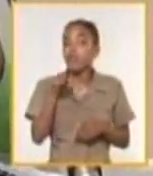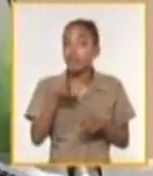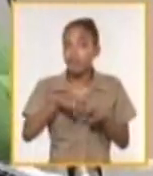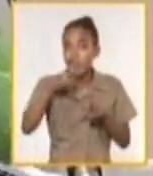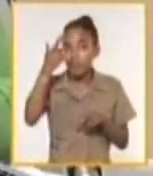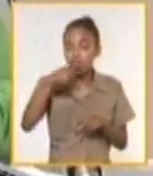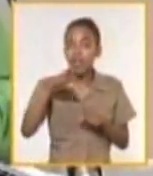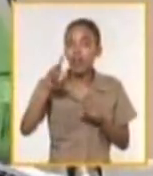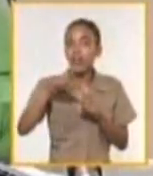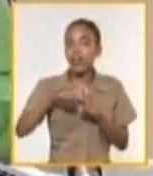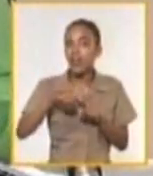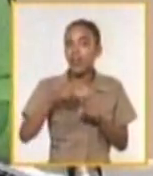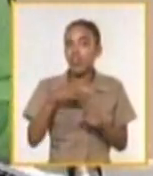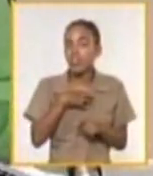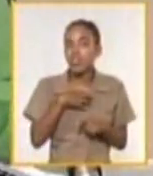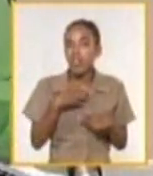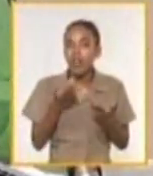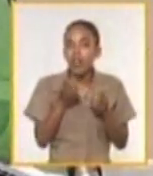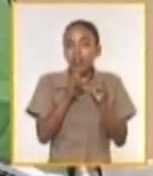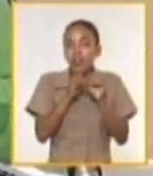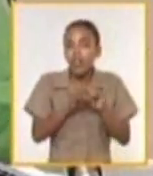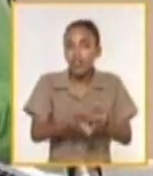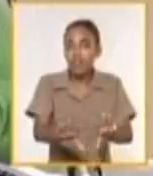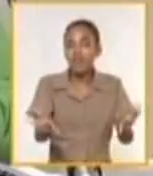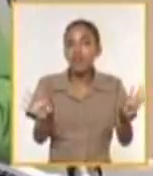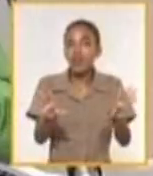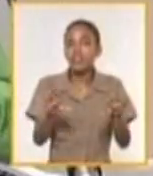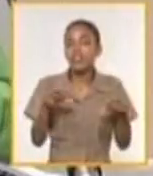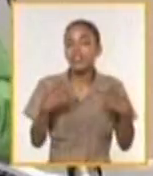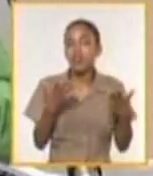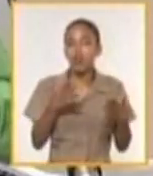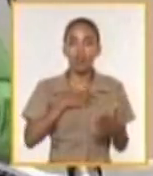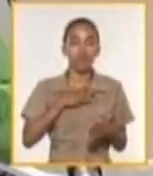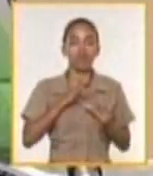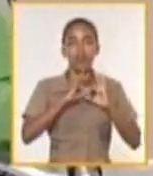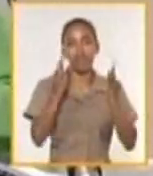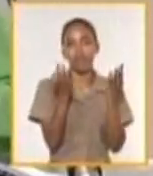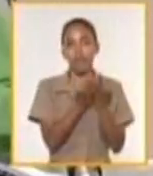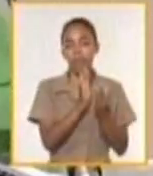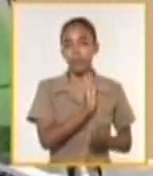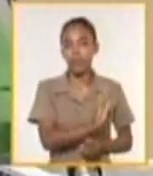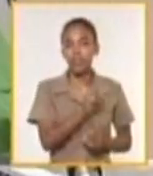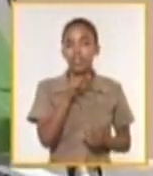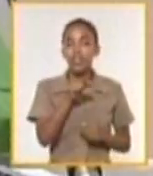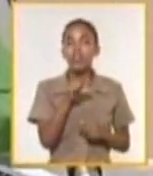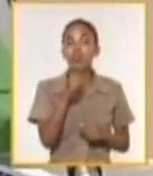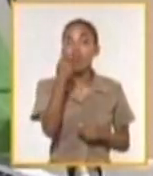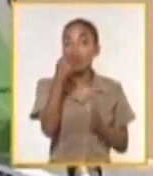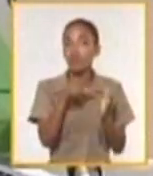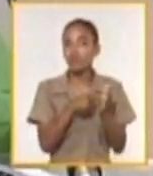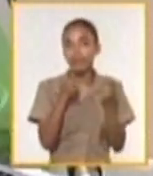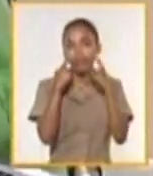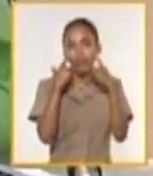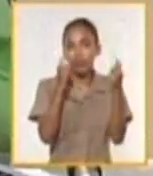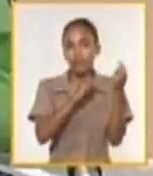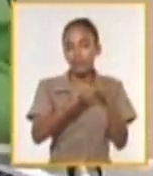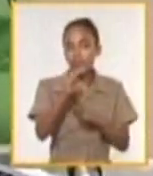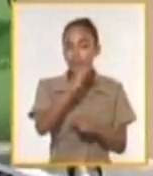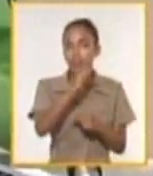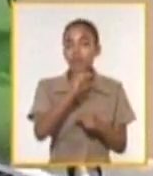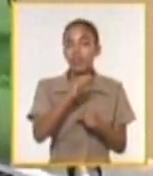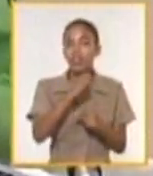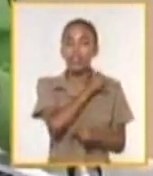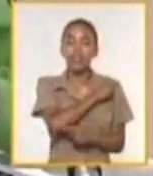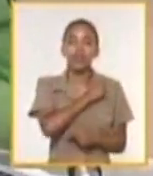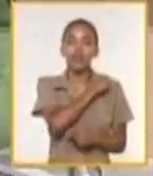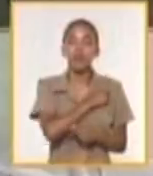o recibe una influencia de su propia familia. Yo creo que ese es un elemento importante. La martianidad en